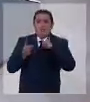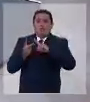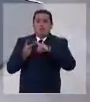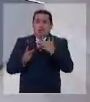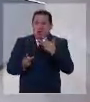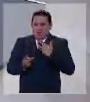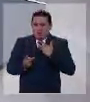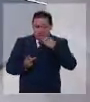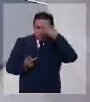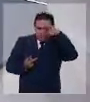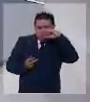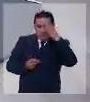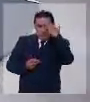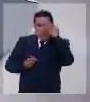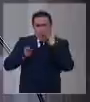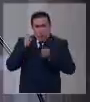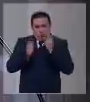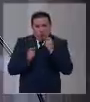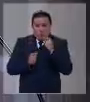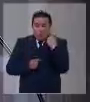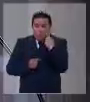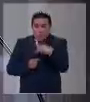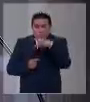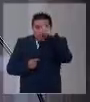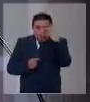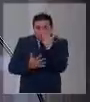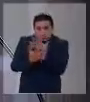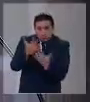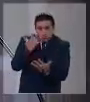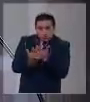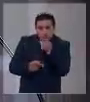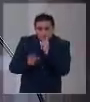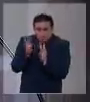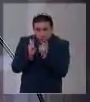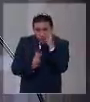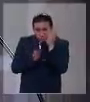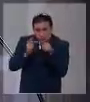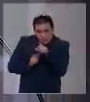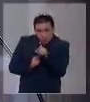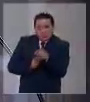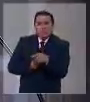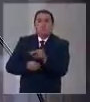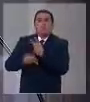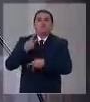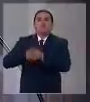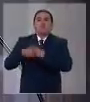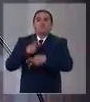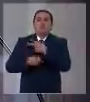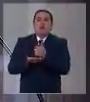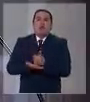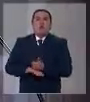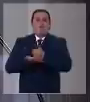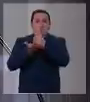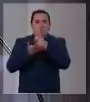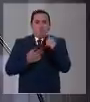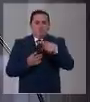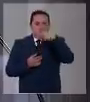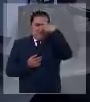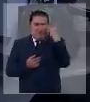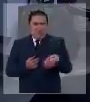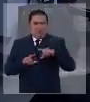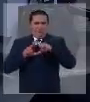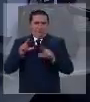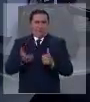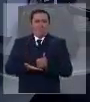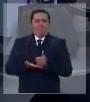México lo que consumimos. Esto fortalecería la economía interna. Esa no, es mi propuesta. ¿No le